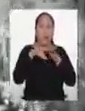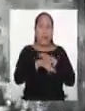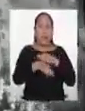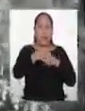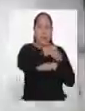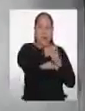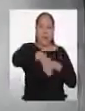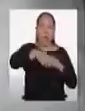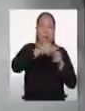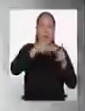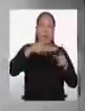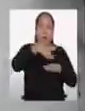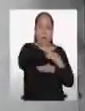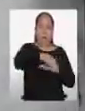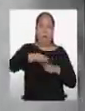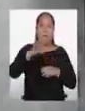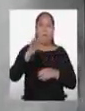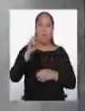frontera.